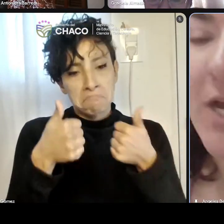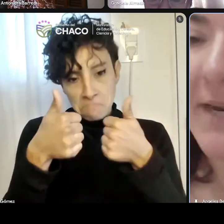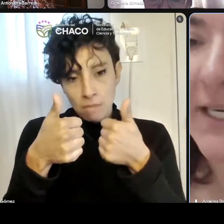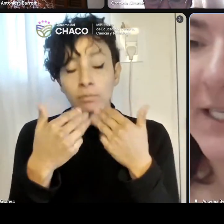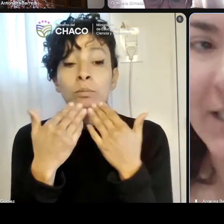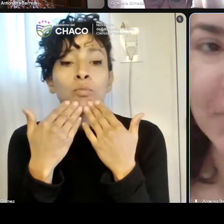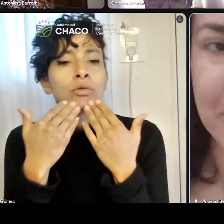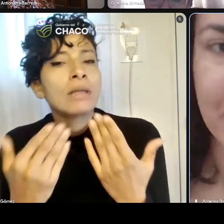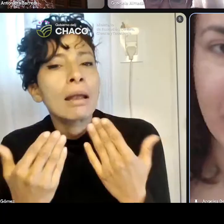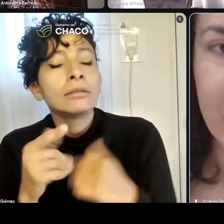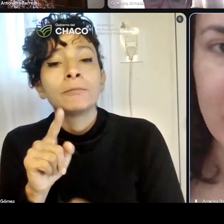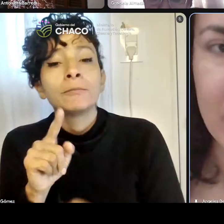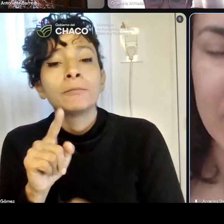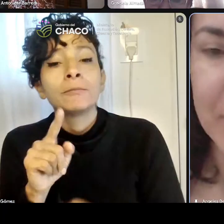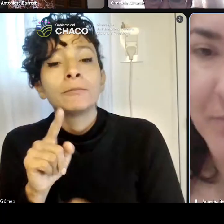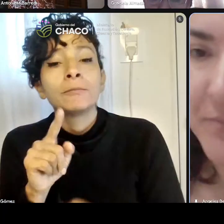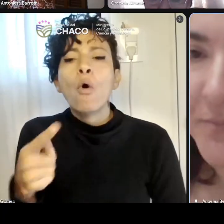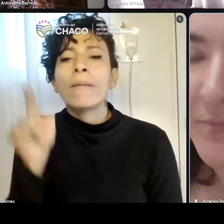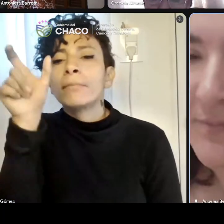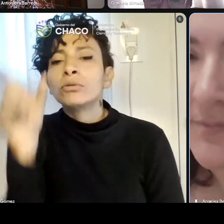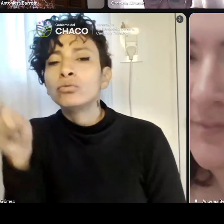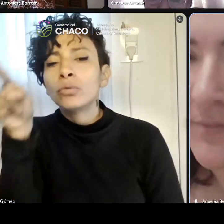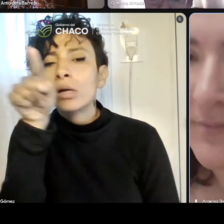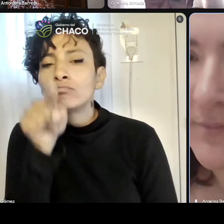de alguna manera?